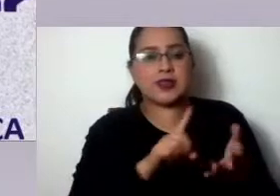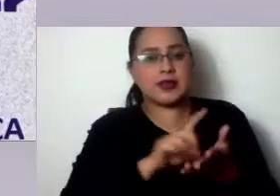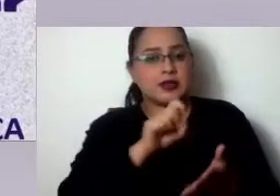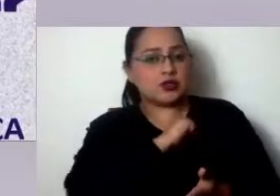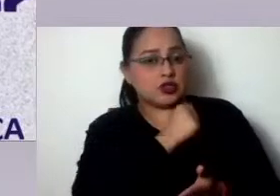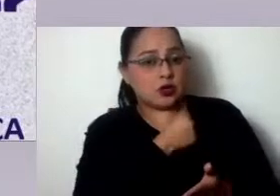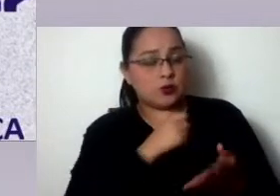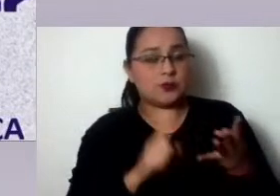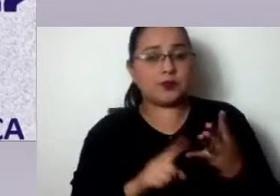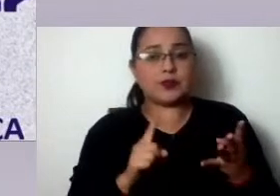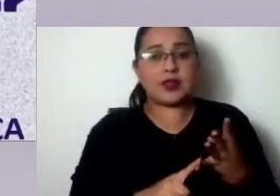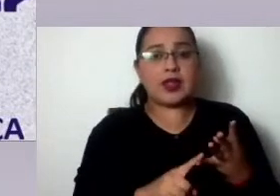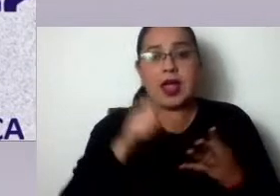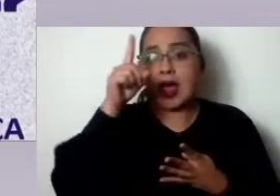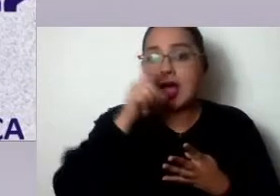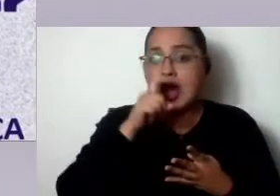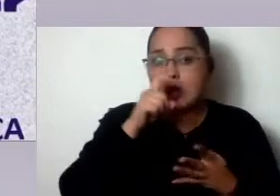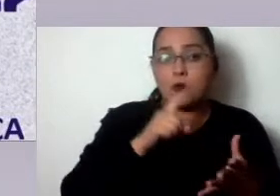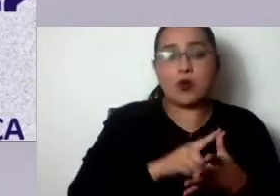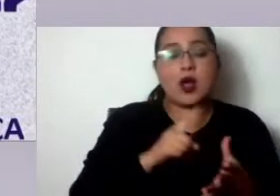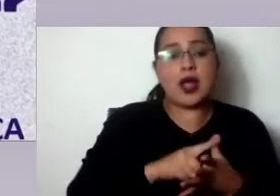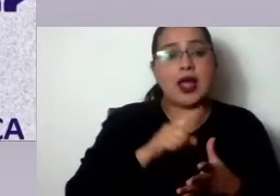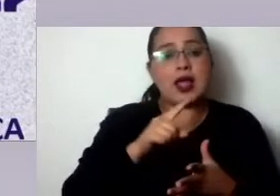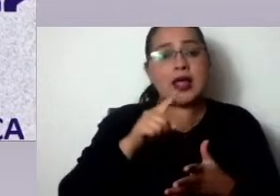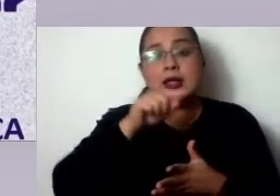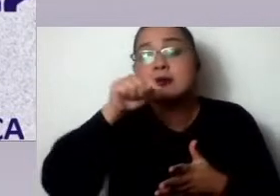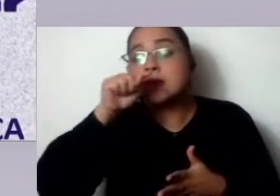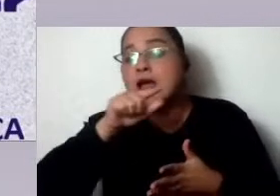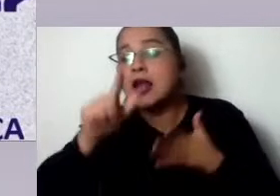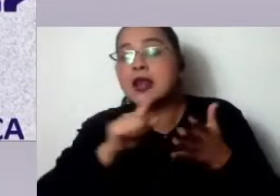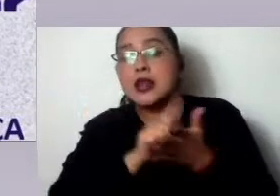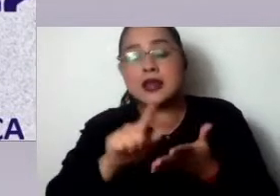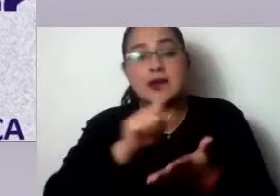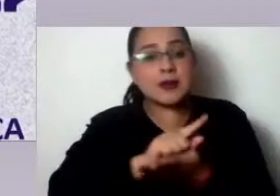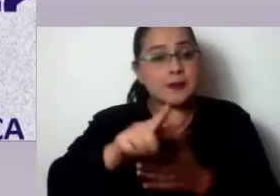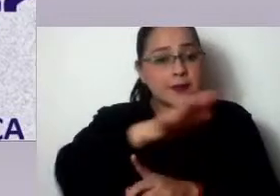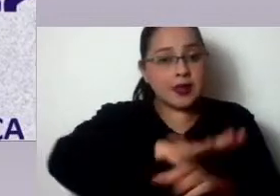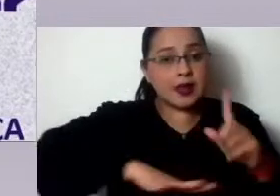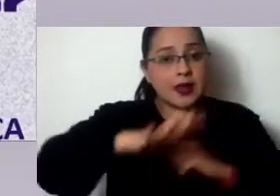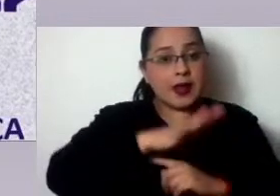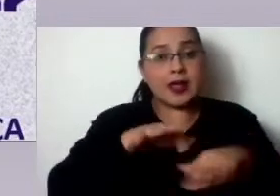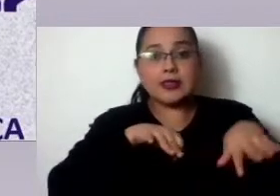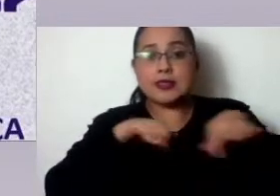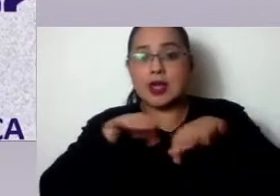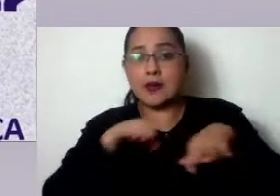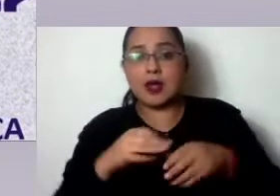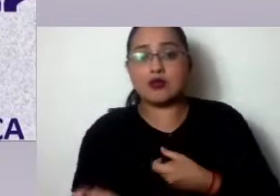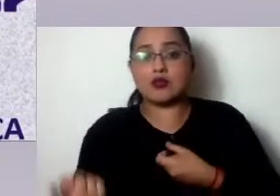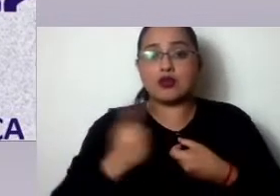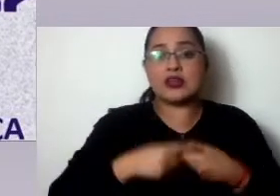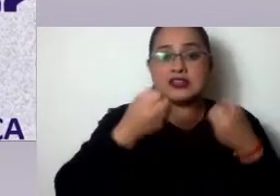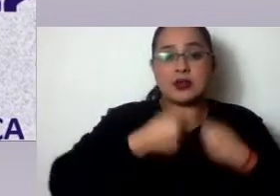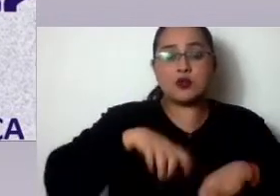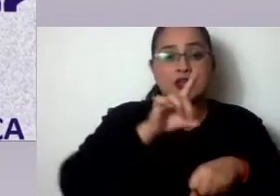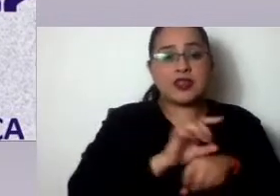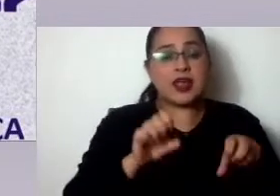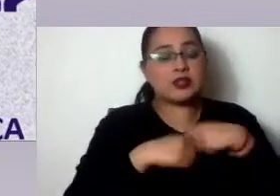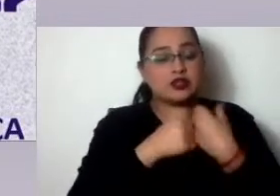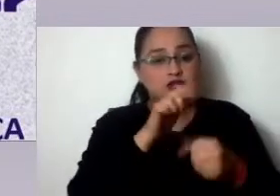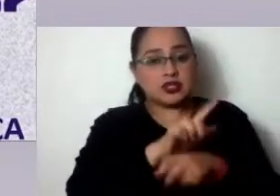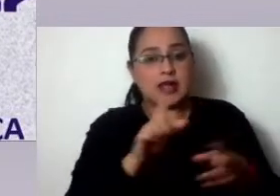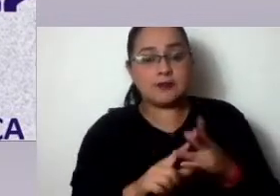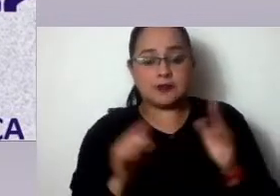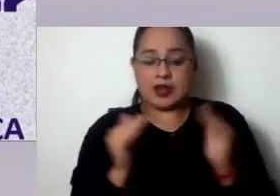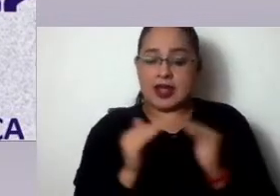al agua al saneamiento al trabajo a la seguridad social a una vivienda adecuada